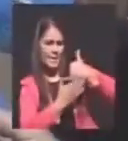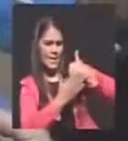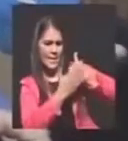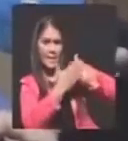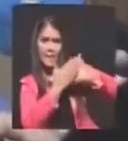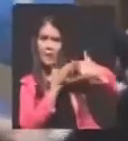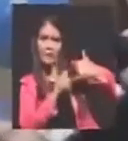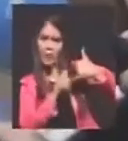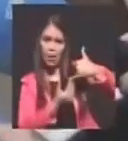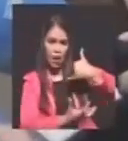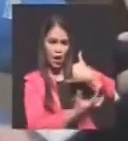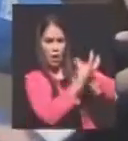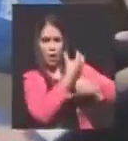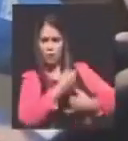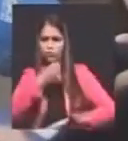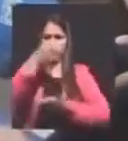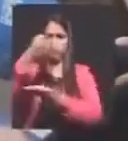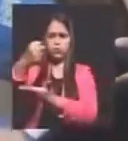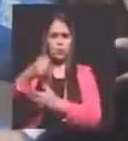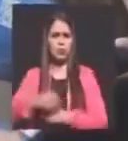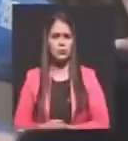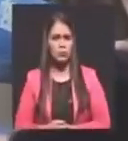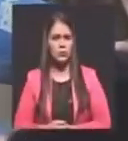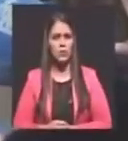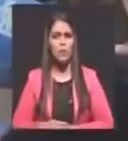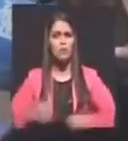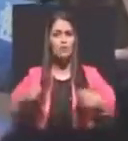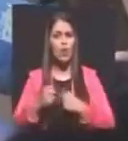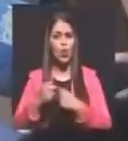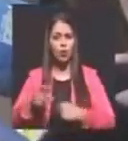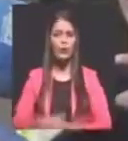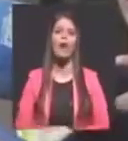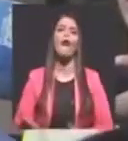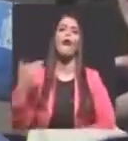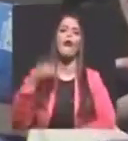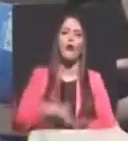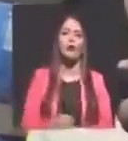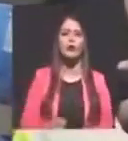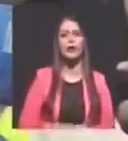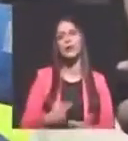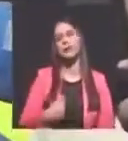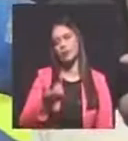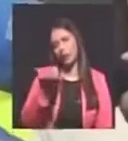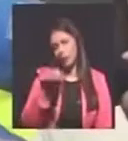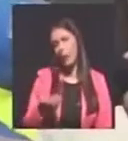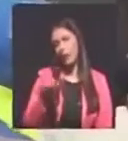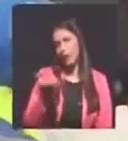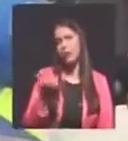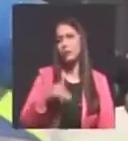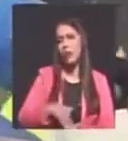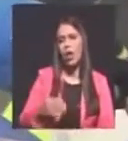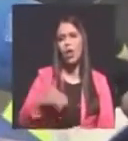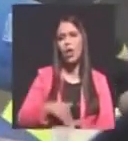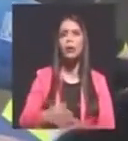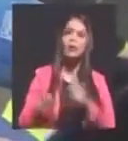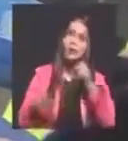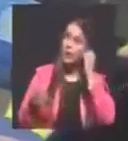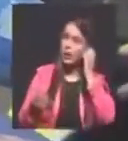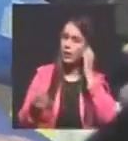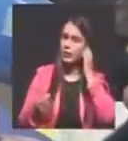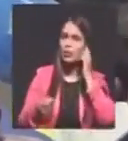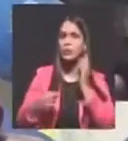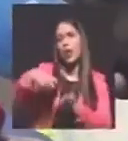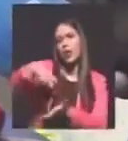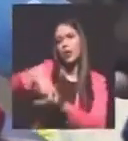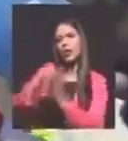traer para Colciencias, a otra vez a que haya que hacer peregrinaje burocrático, que haya que comprar